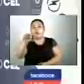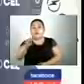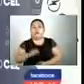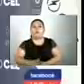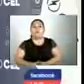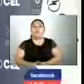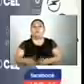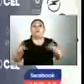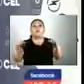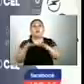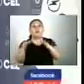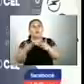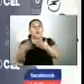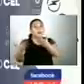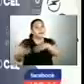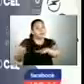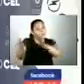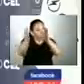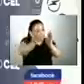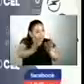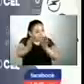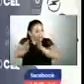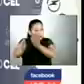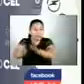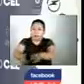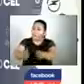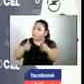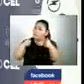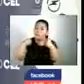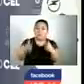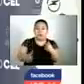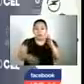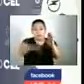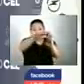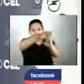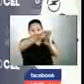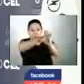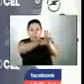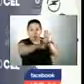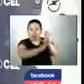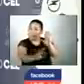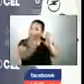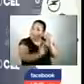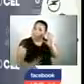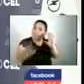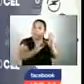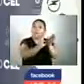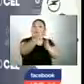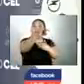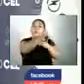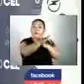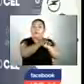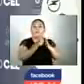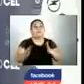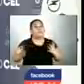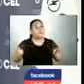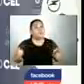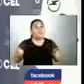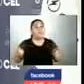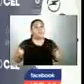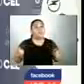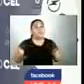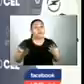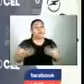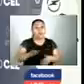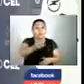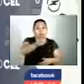Se está planificando muy bien desde el inicio, con todos los pasos que debe llevar un proyecto de este tipo. Y en